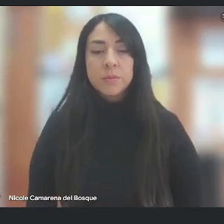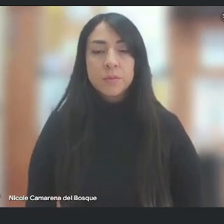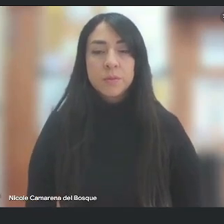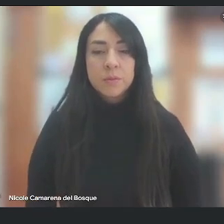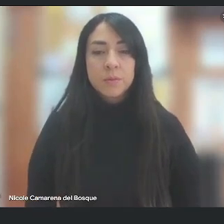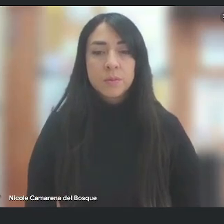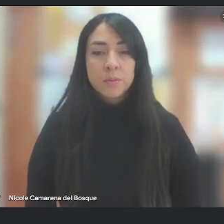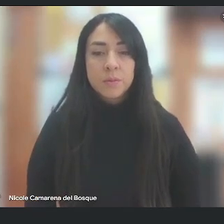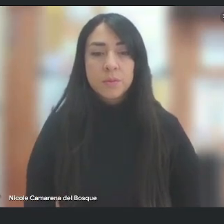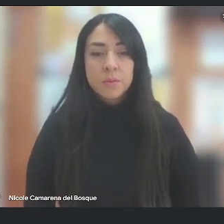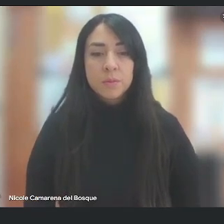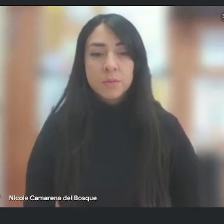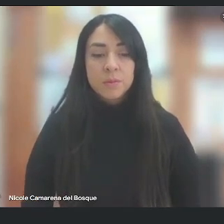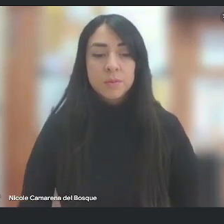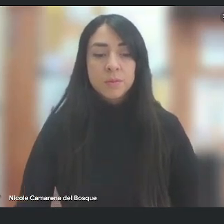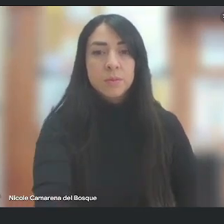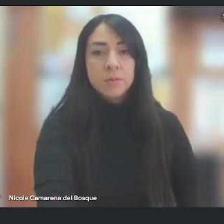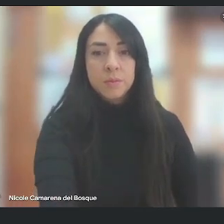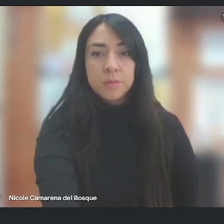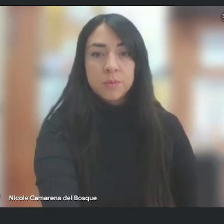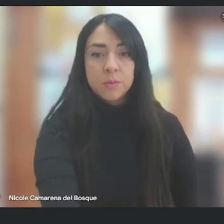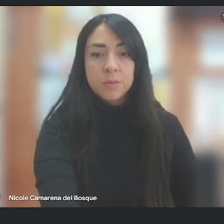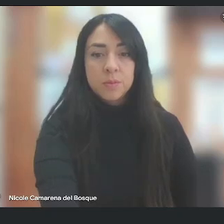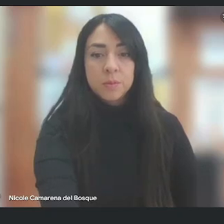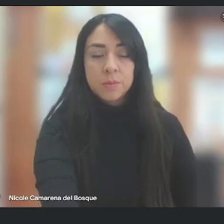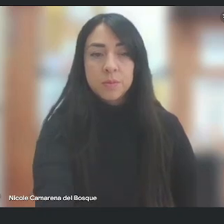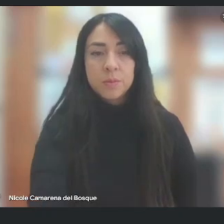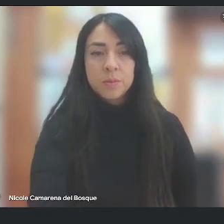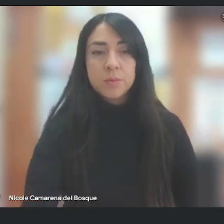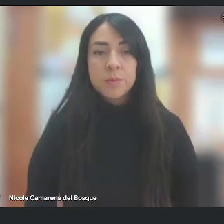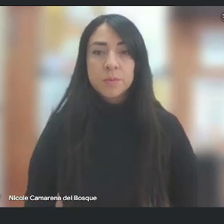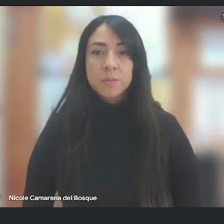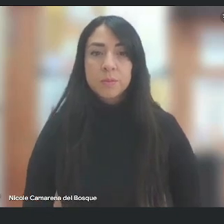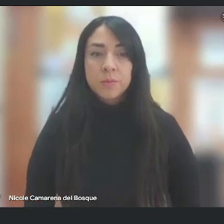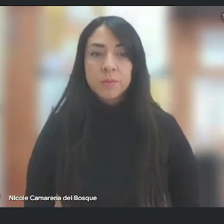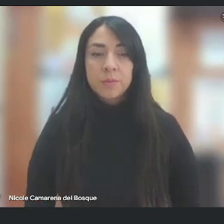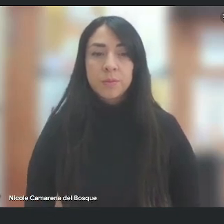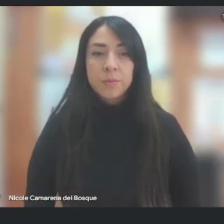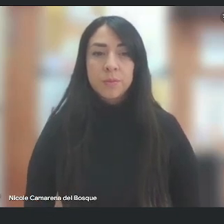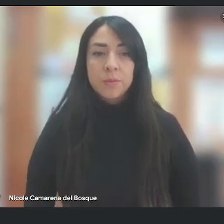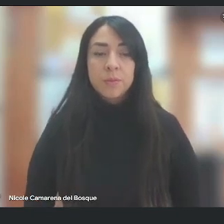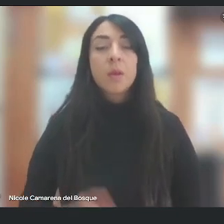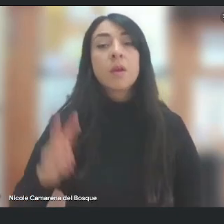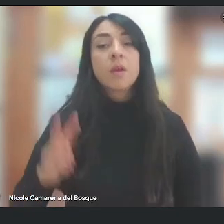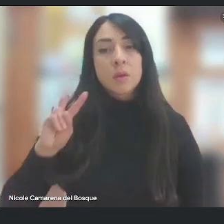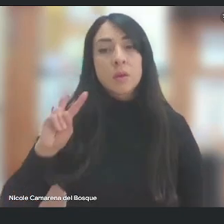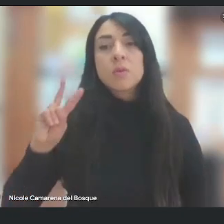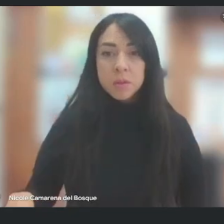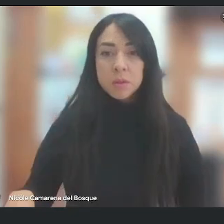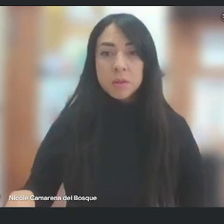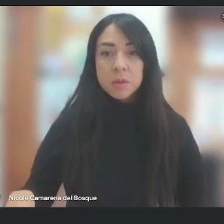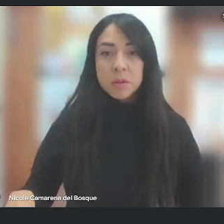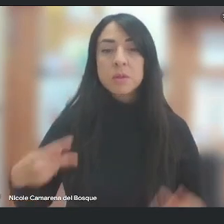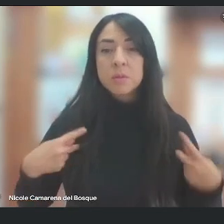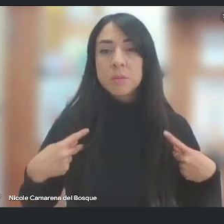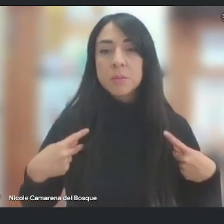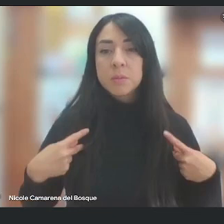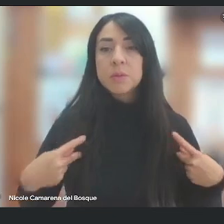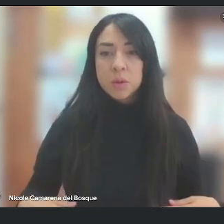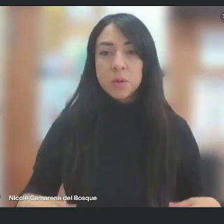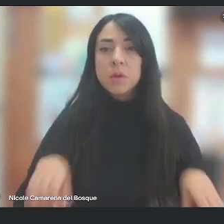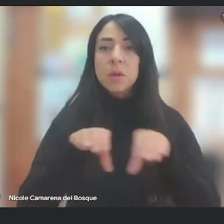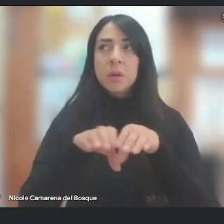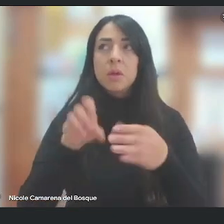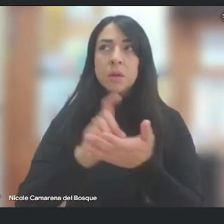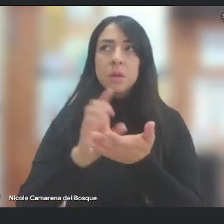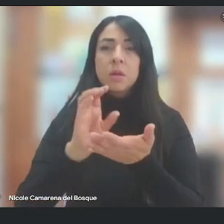tener alguna discapacidad y se casan con una persona que no tiene ninguna discapacidad, y a esto le conocemos